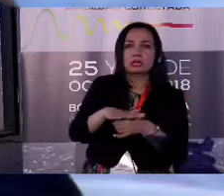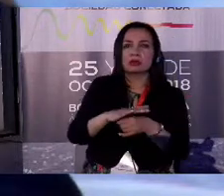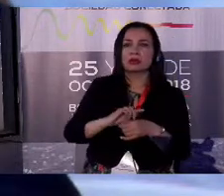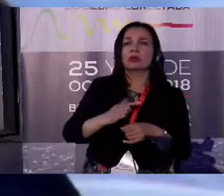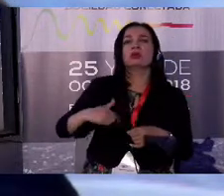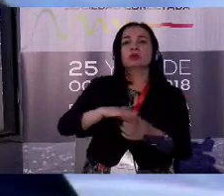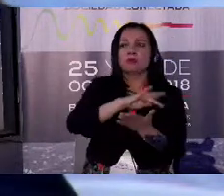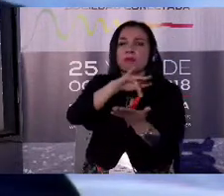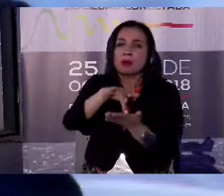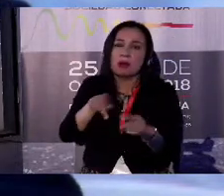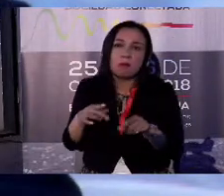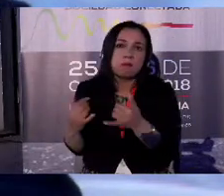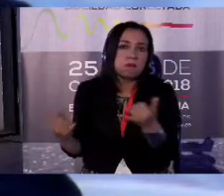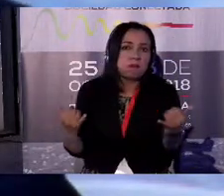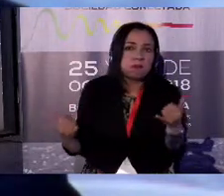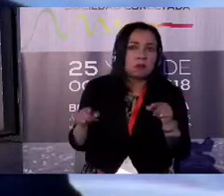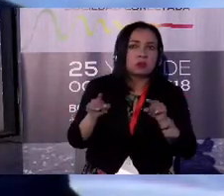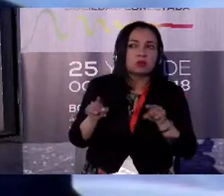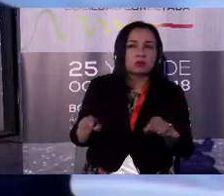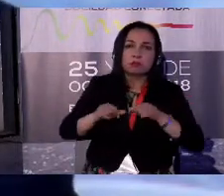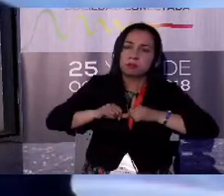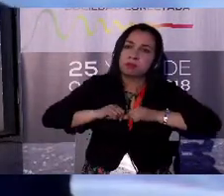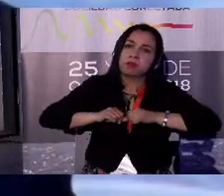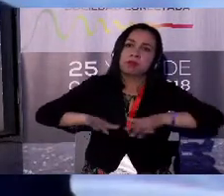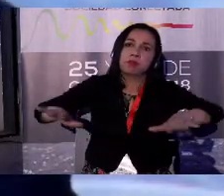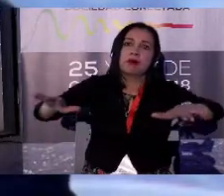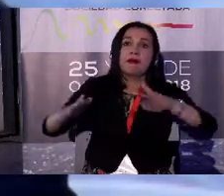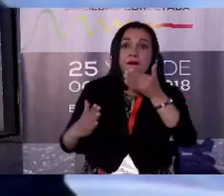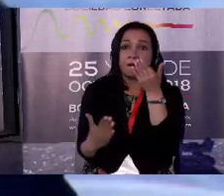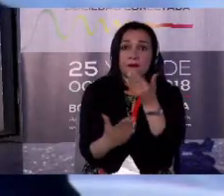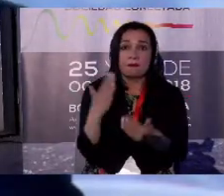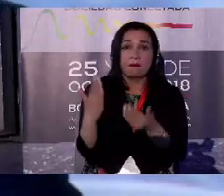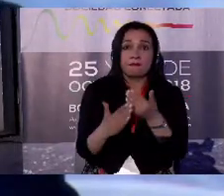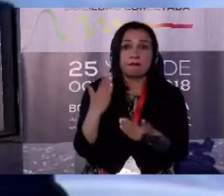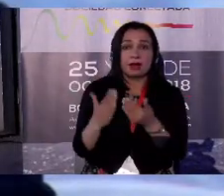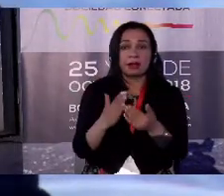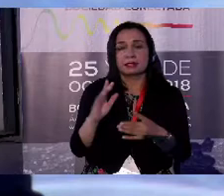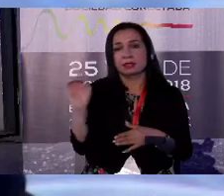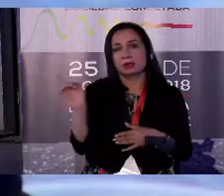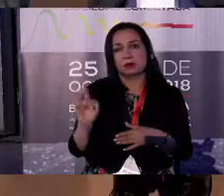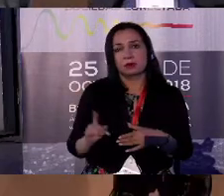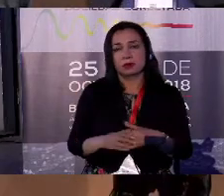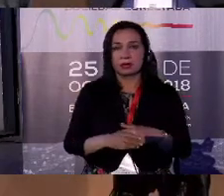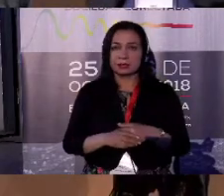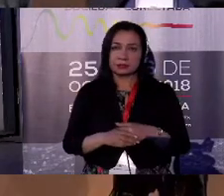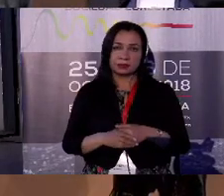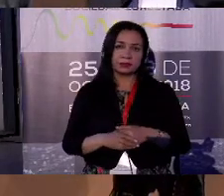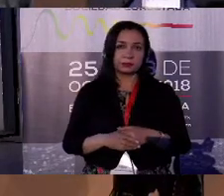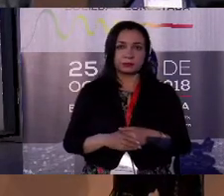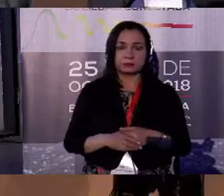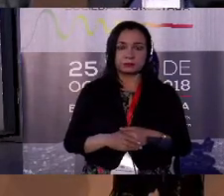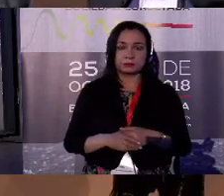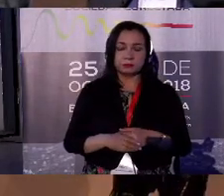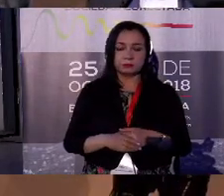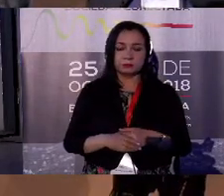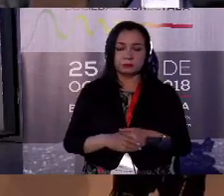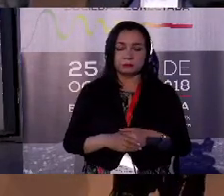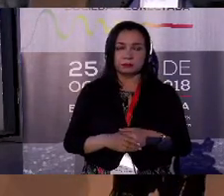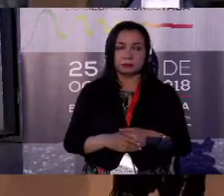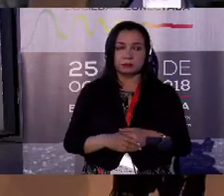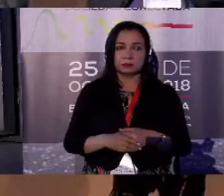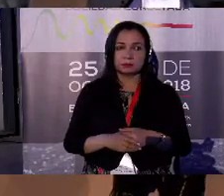poder, para que el despliegue sea algo fácil, ¿no? Sí, Pablo. Sí, yo quiero volver un